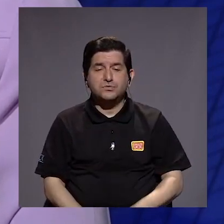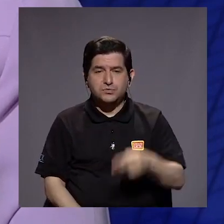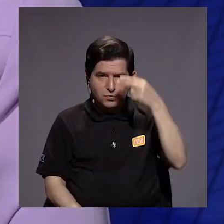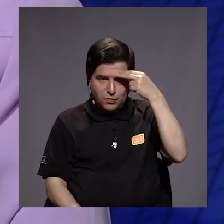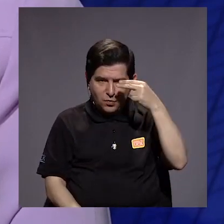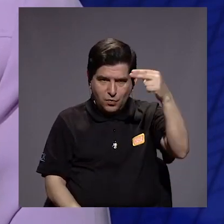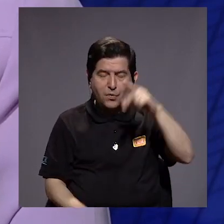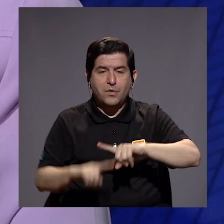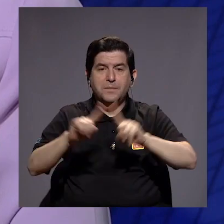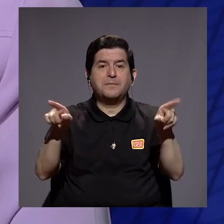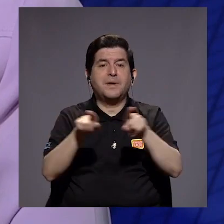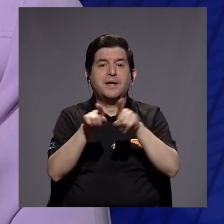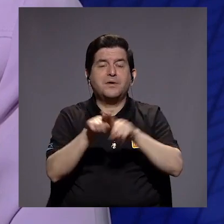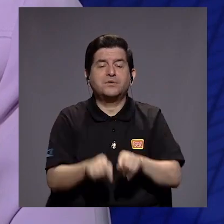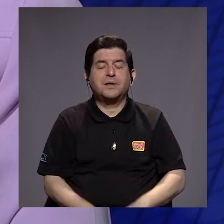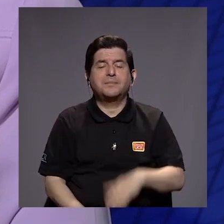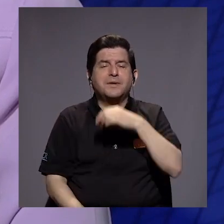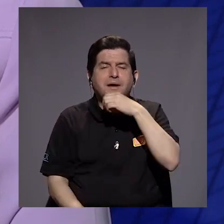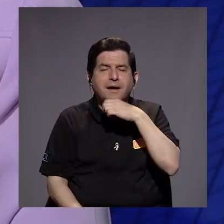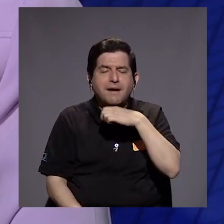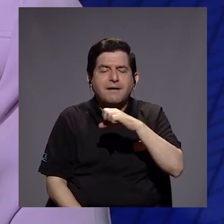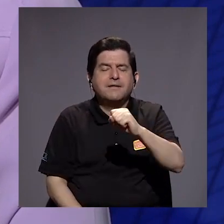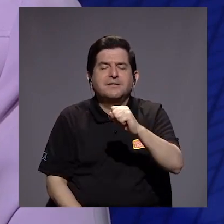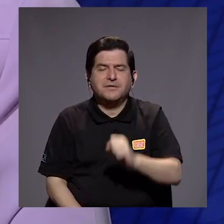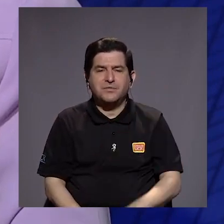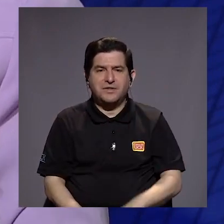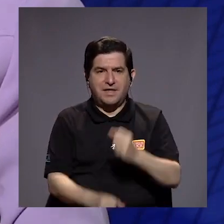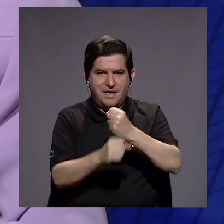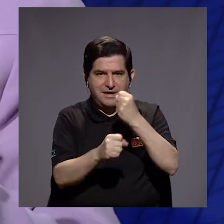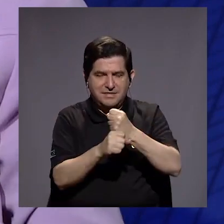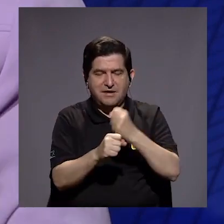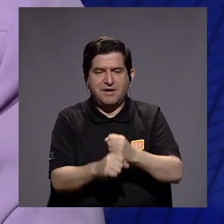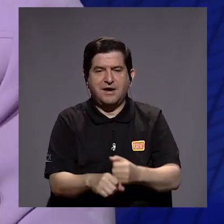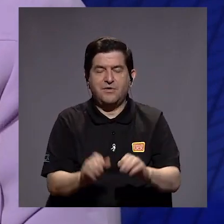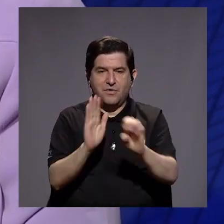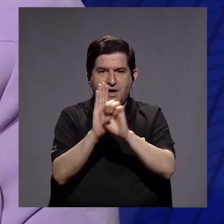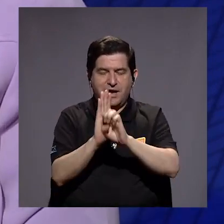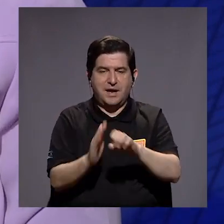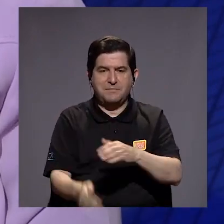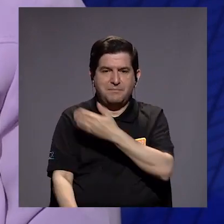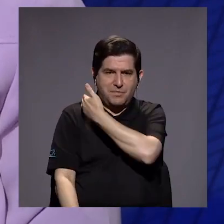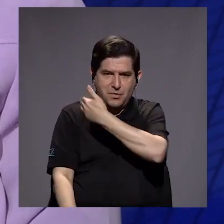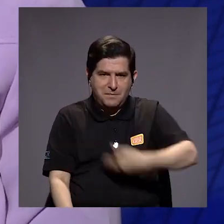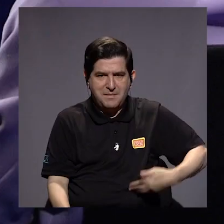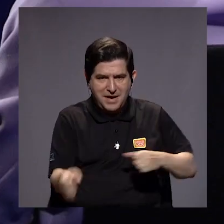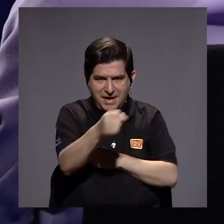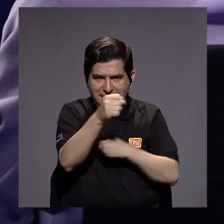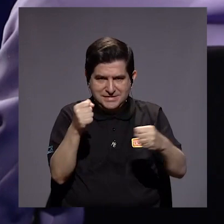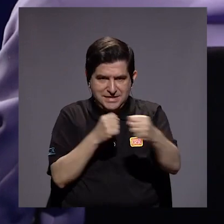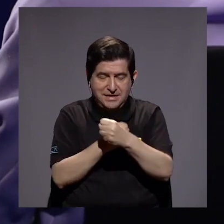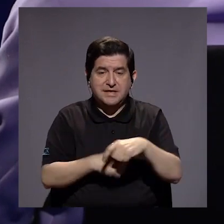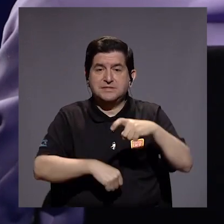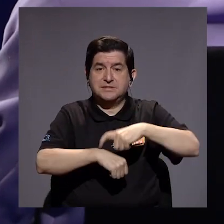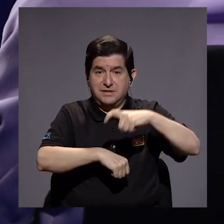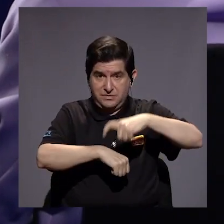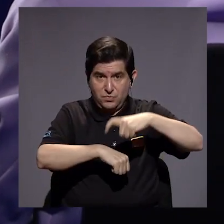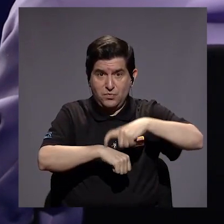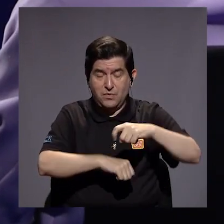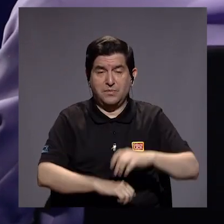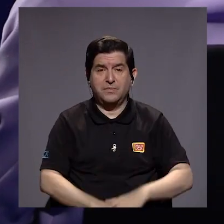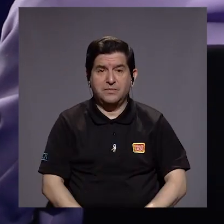méritos, pero también por su antigüedad en cargos como la presidencia de la sala, y en determinado momento